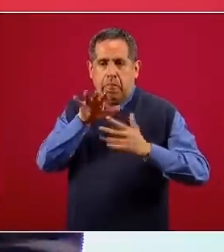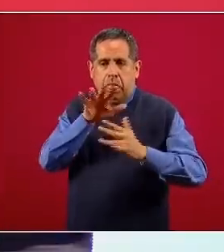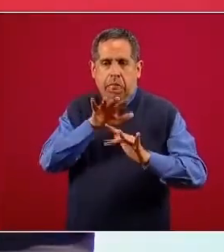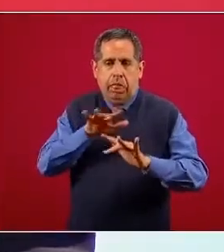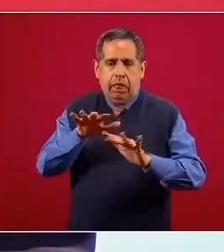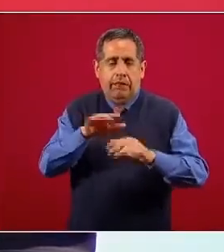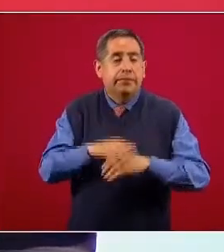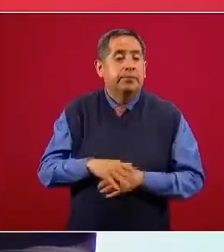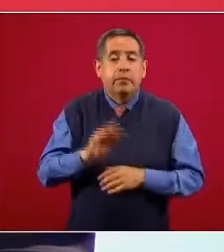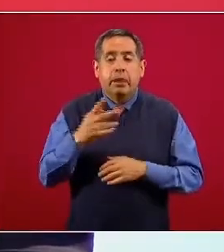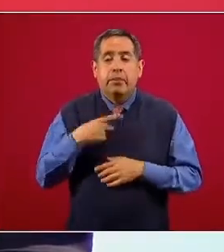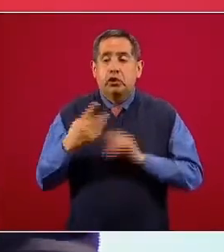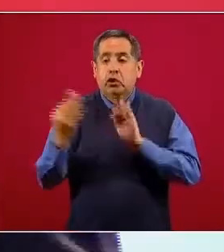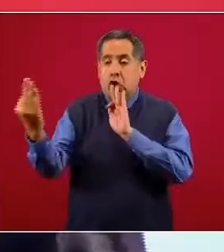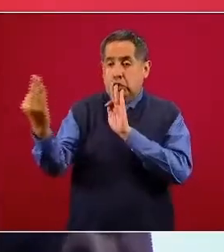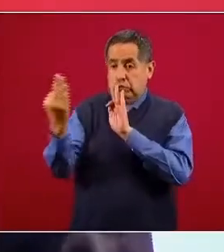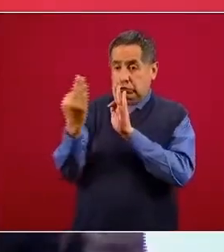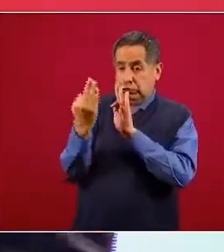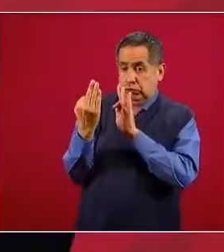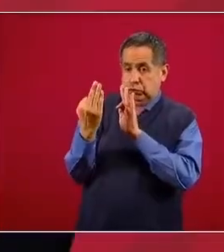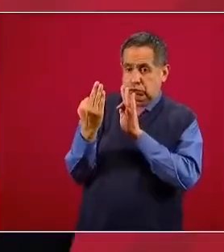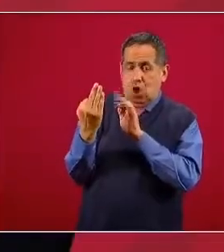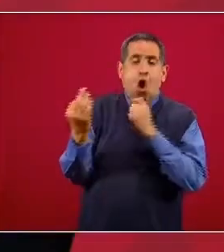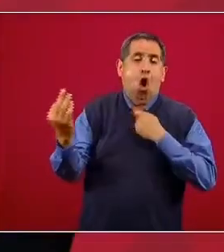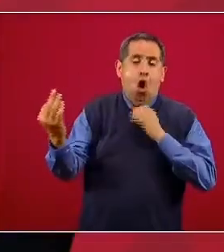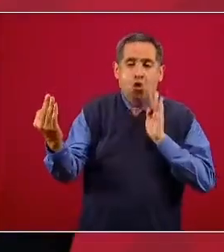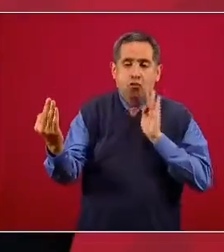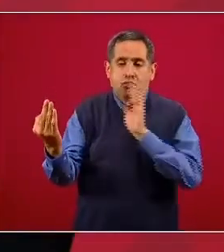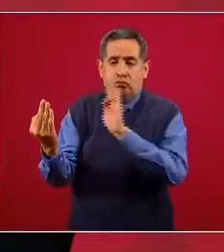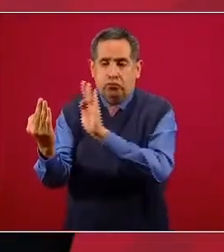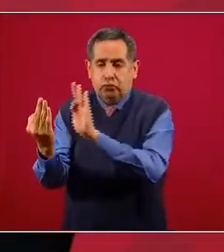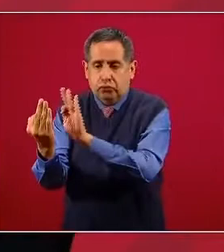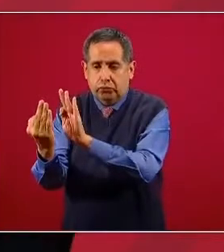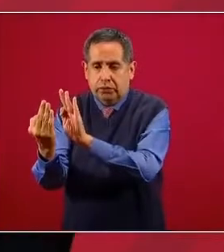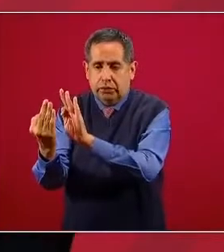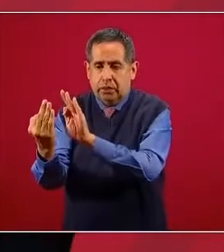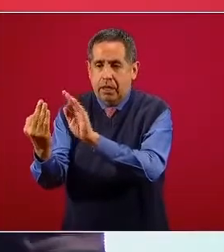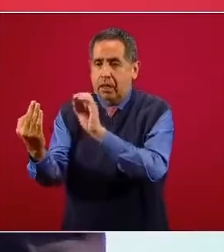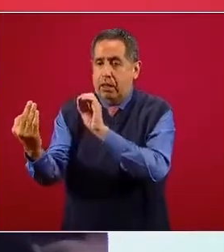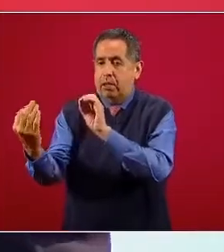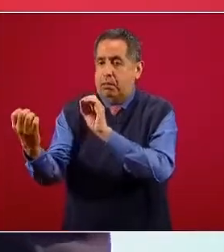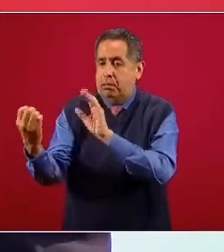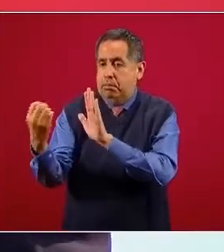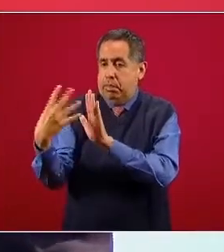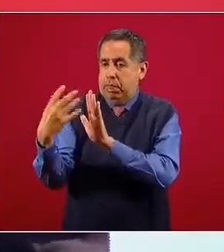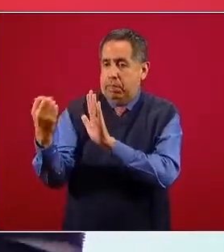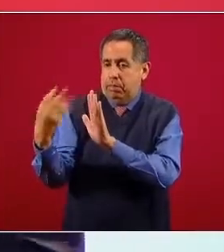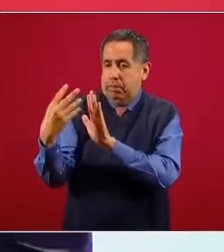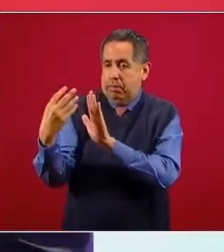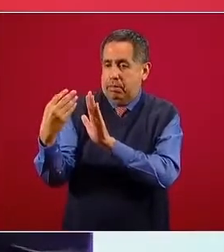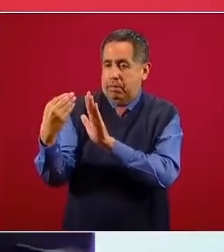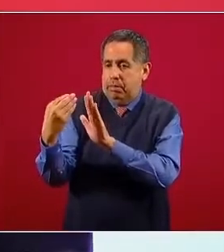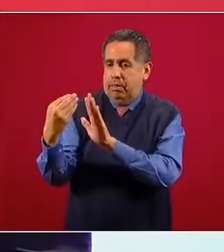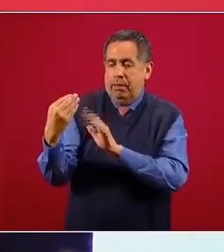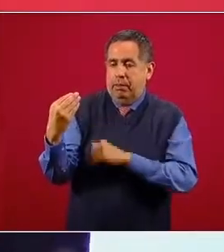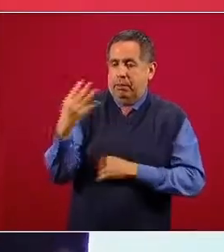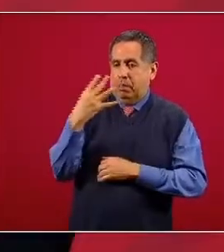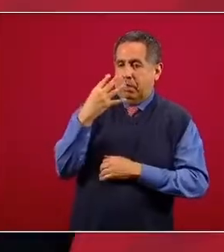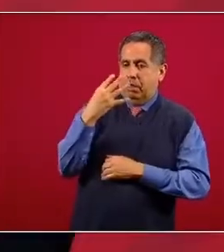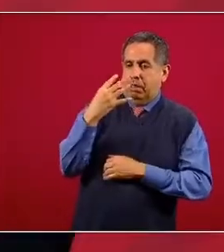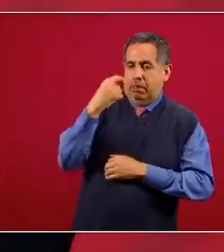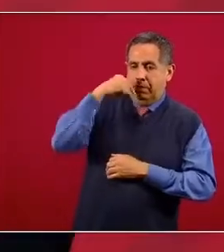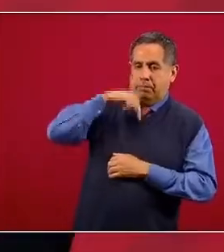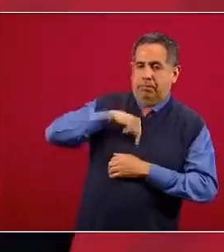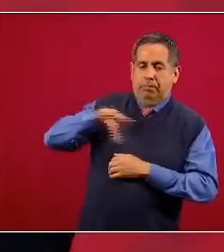está próxima a nosotros o nosotros estamos próximos a una persona que pudiera tener el virus, ahí se puede verificar